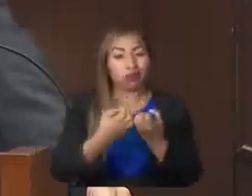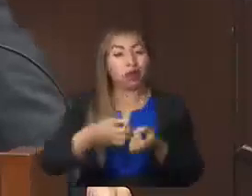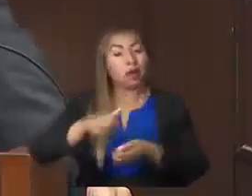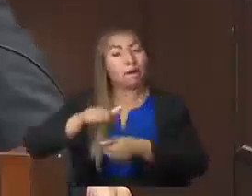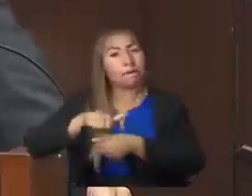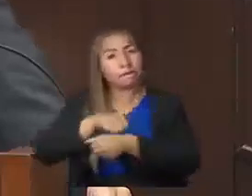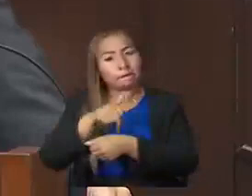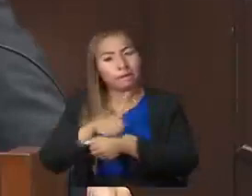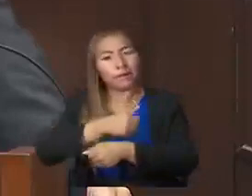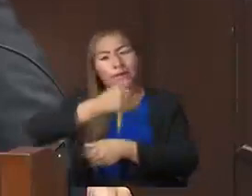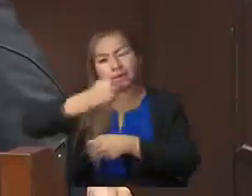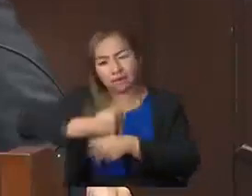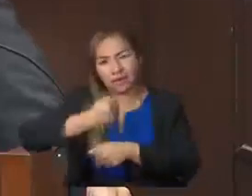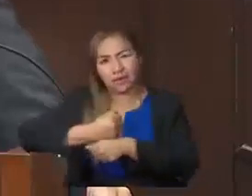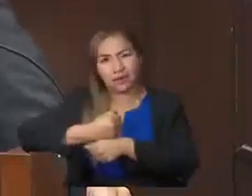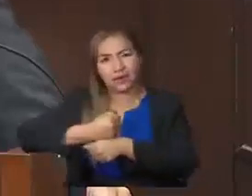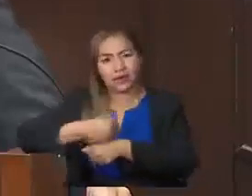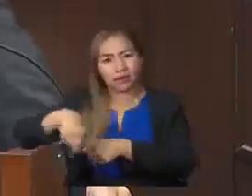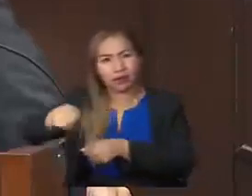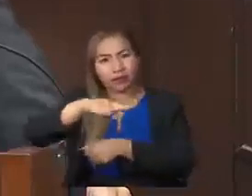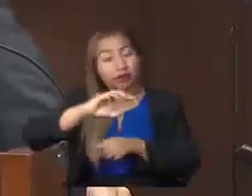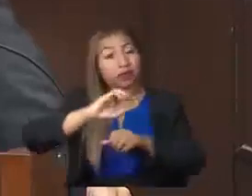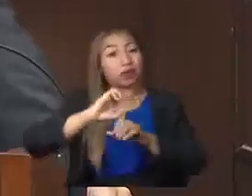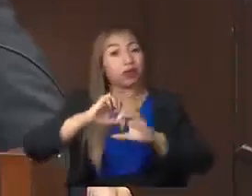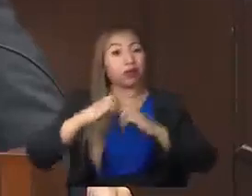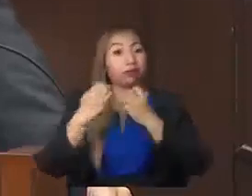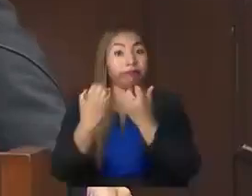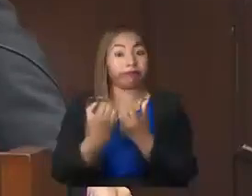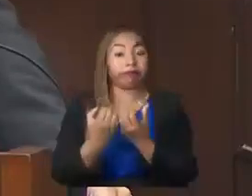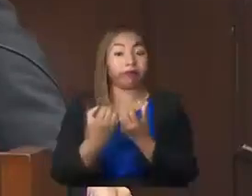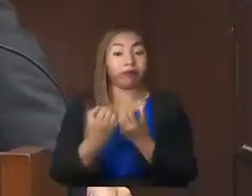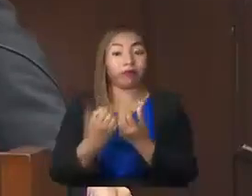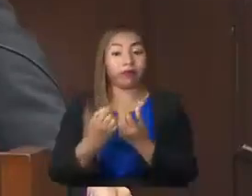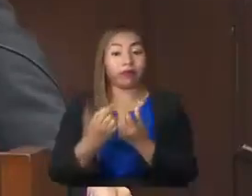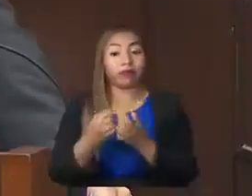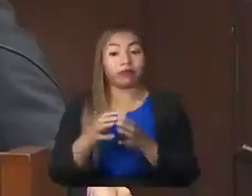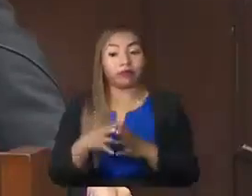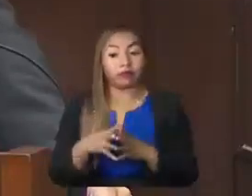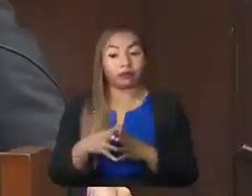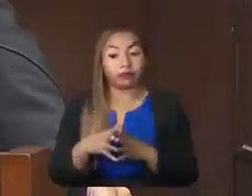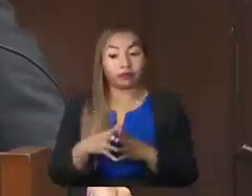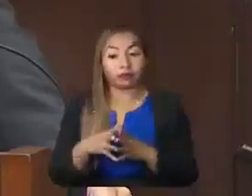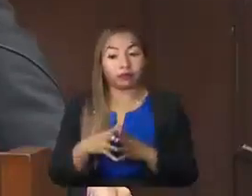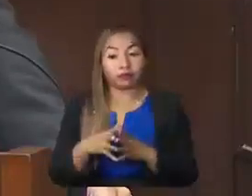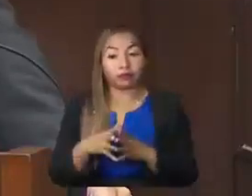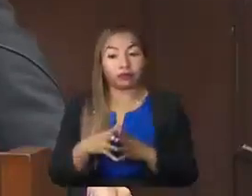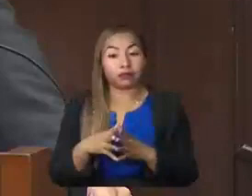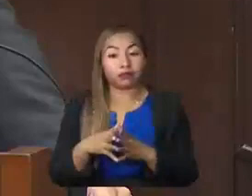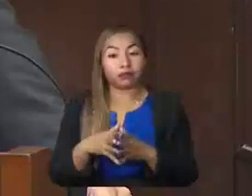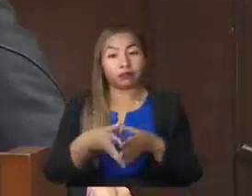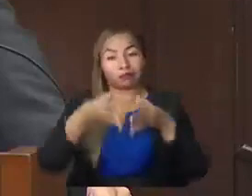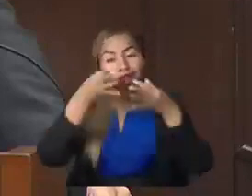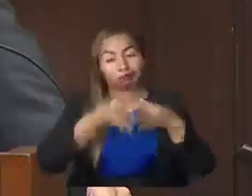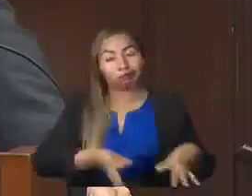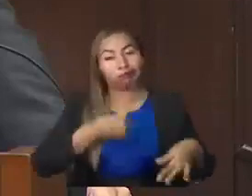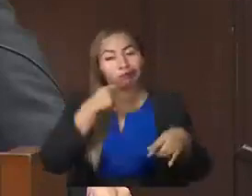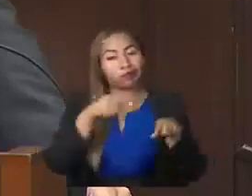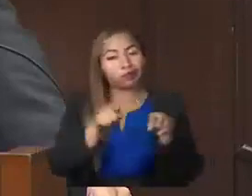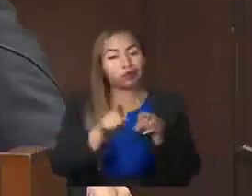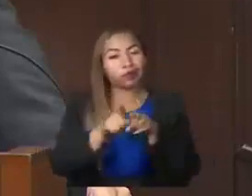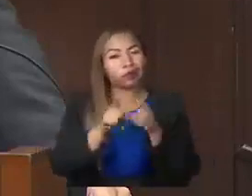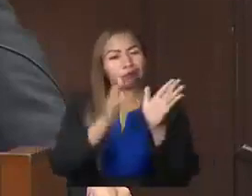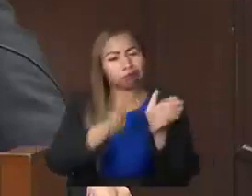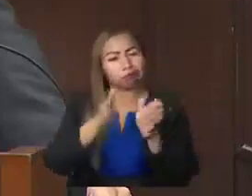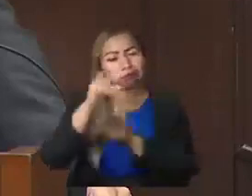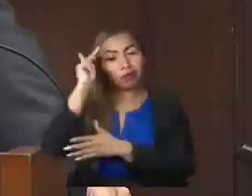de trabajo de ese equipo en condiciones de formaciones políticas